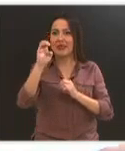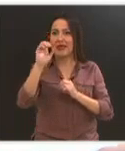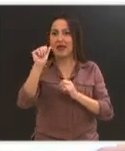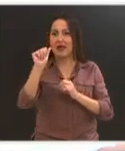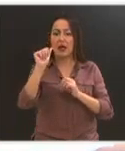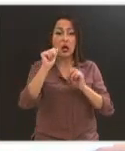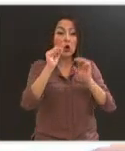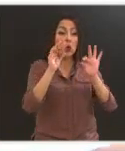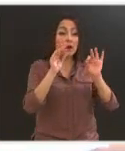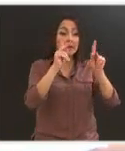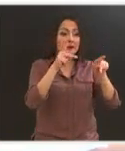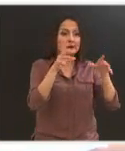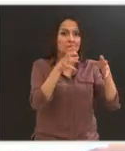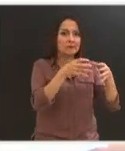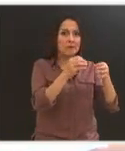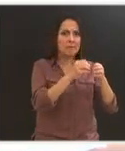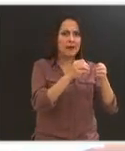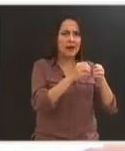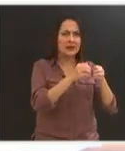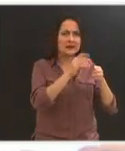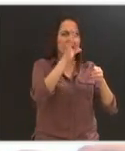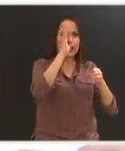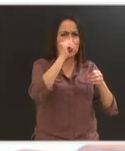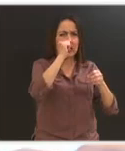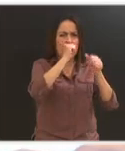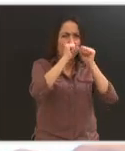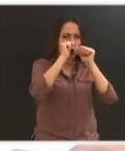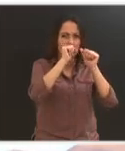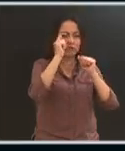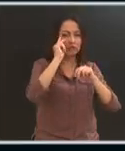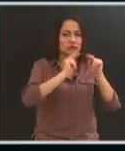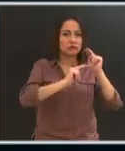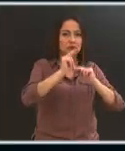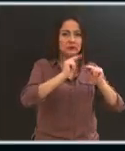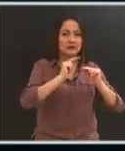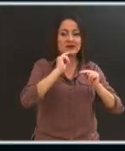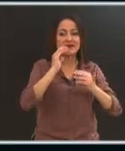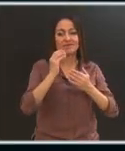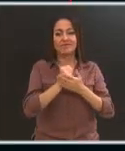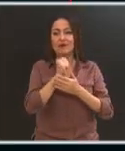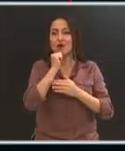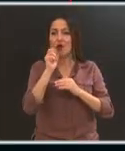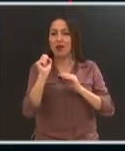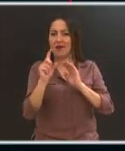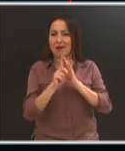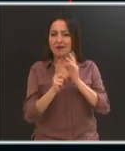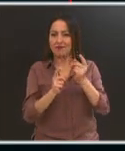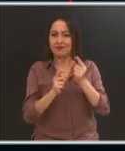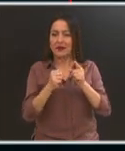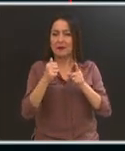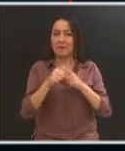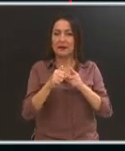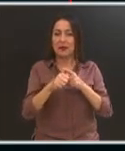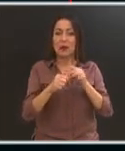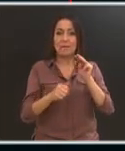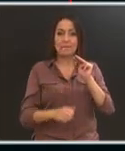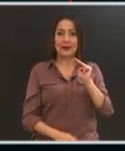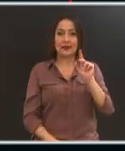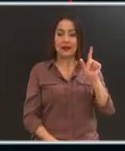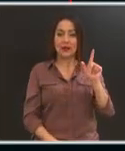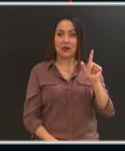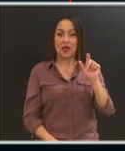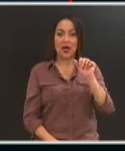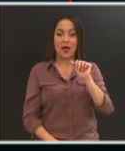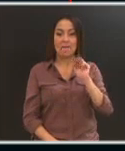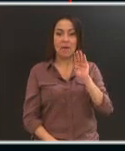a 9 personas más tras ser sospechosos de narcotráfico y legitimación de capitales. Se trata de un hombre de apellidos Meléndez León,